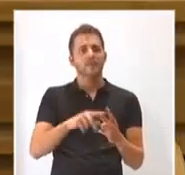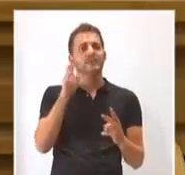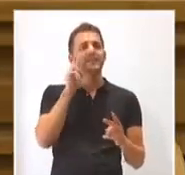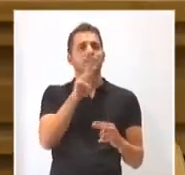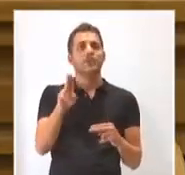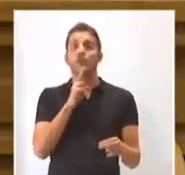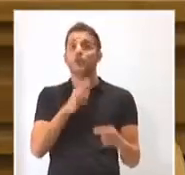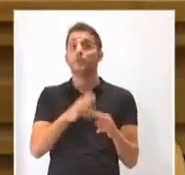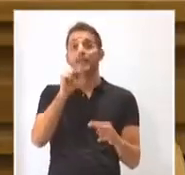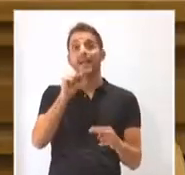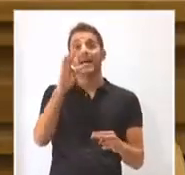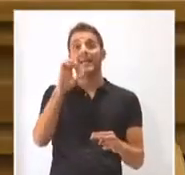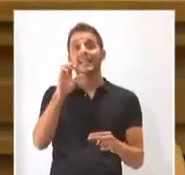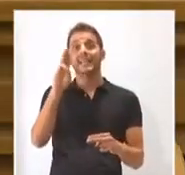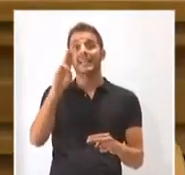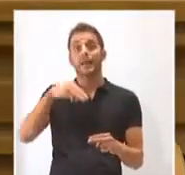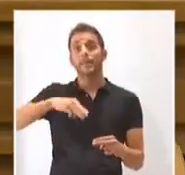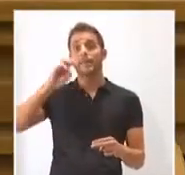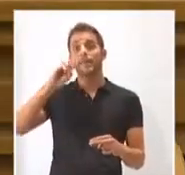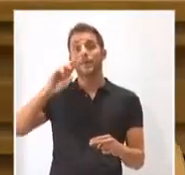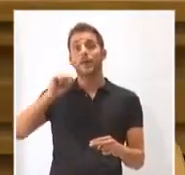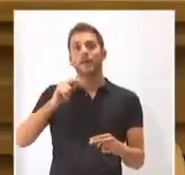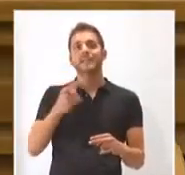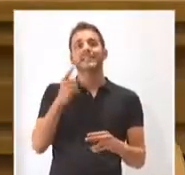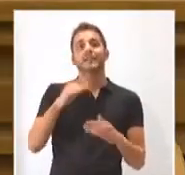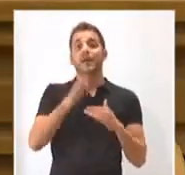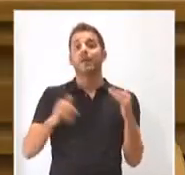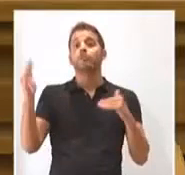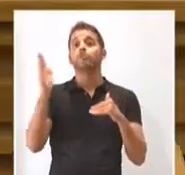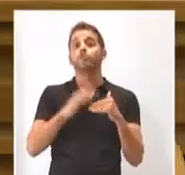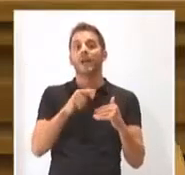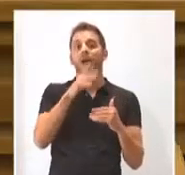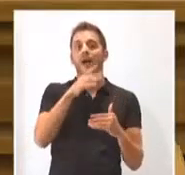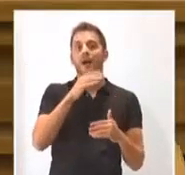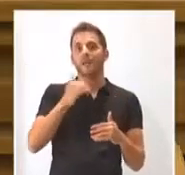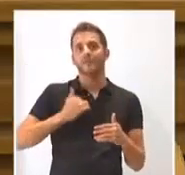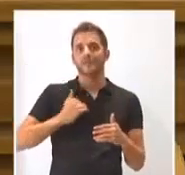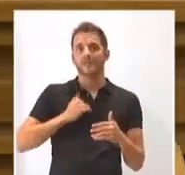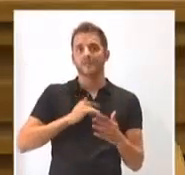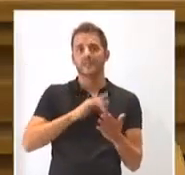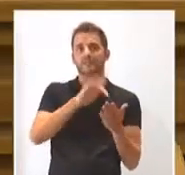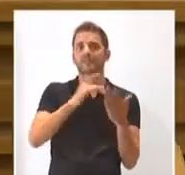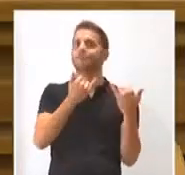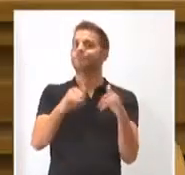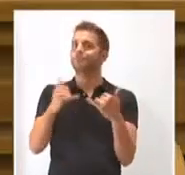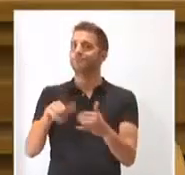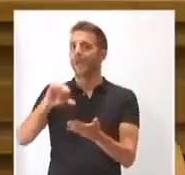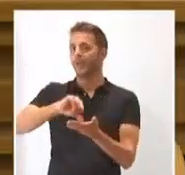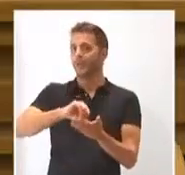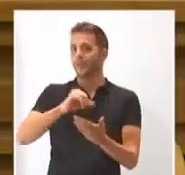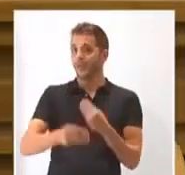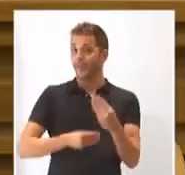como saben dio muy buen resultado y que se solapa con las conmemoraciones que la propia ciudad está desarrollando y además